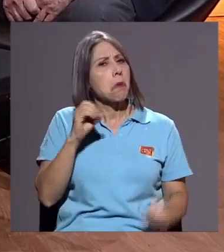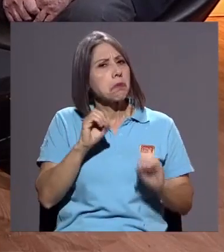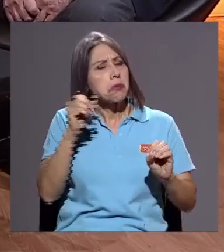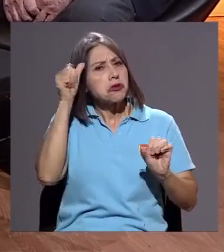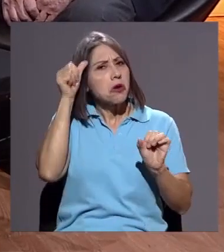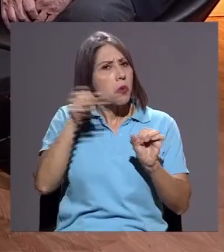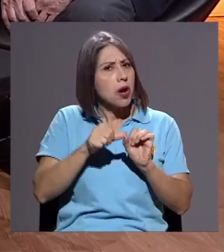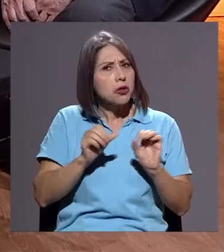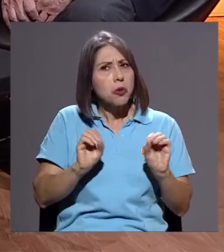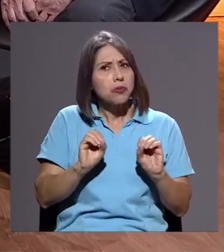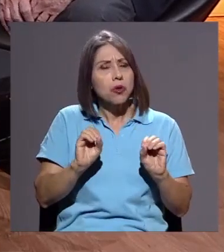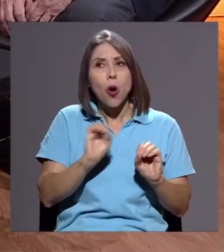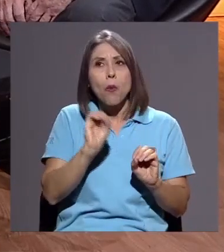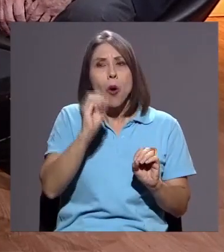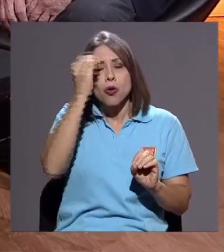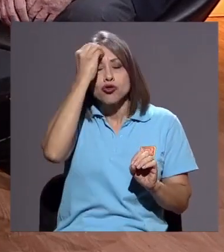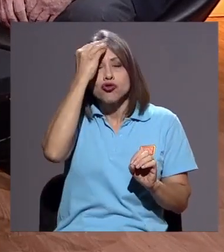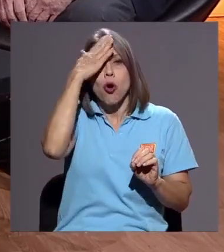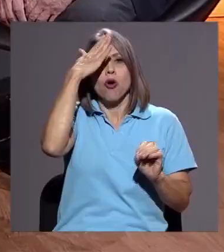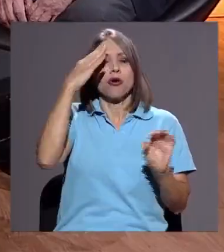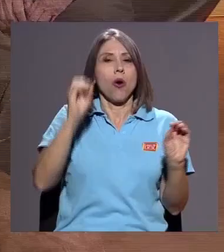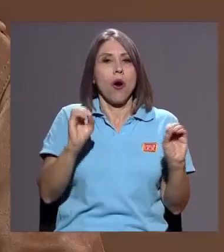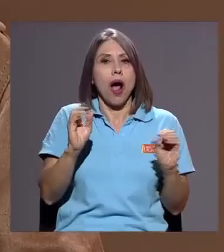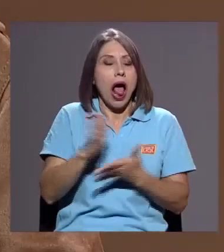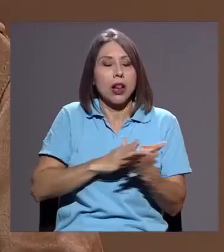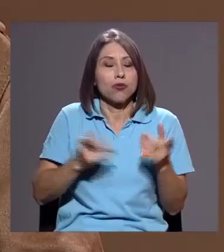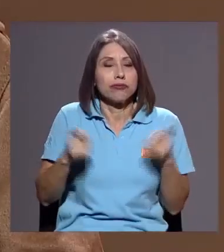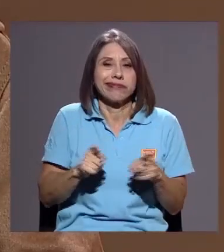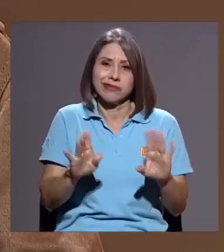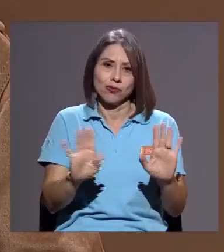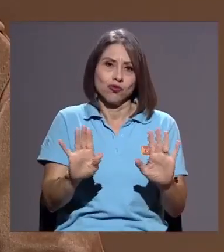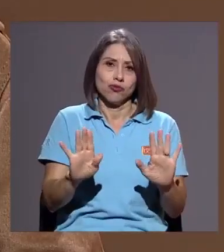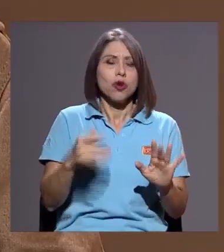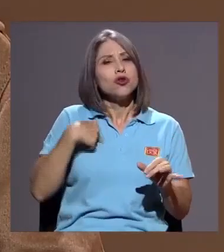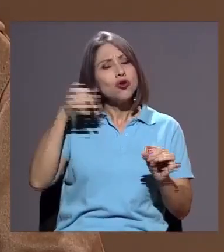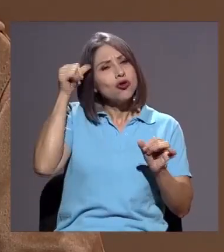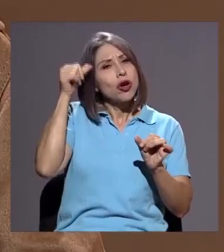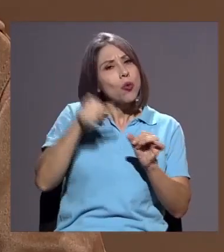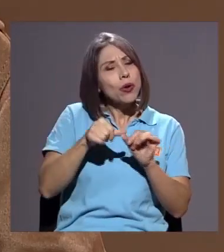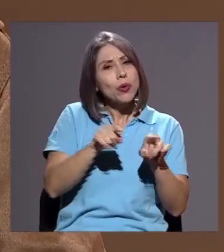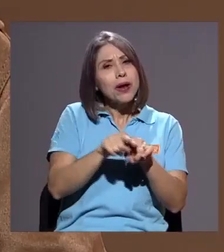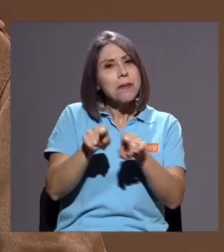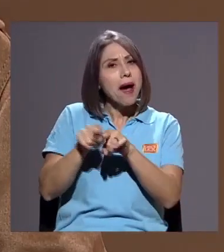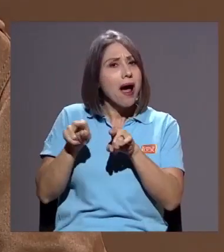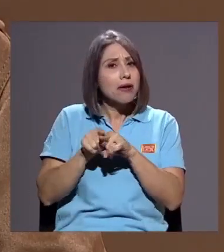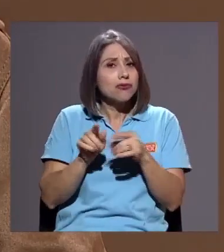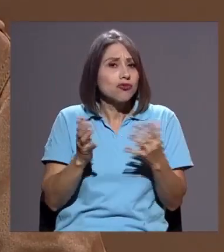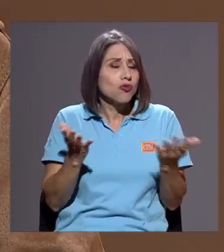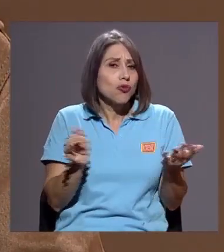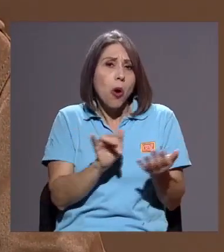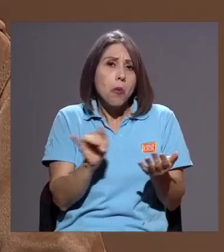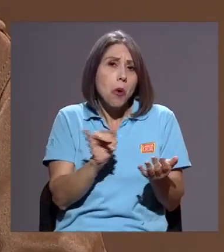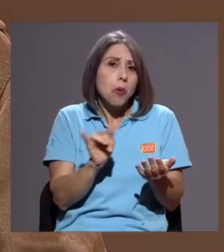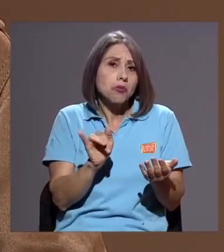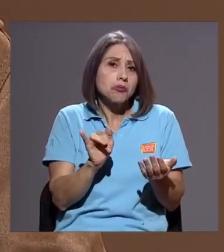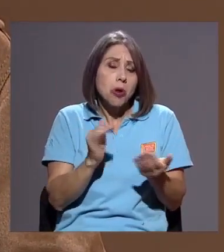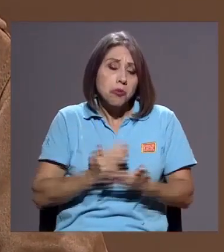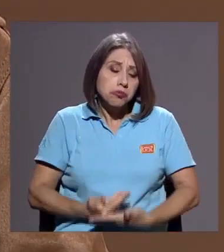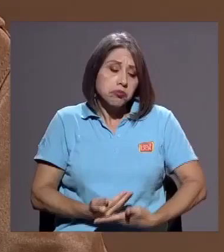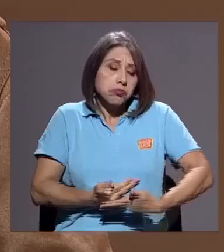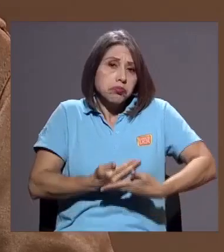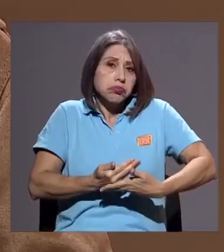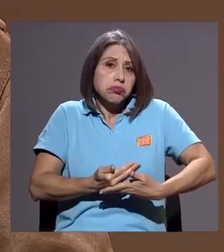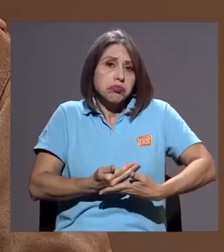que haya sido un shock, ni mucho menos. Los recuerdo como lo que eran, como unos pequeños que estaban